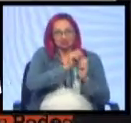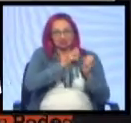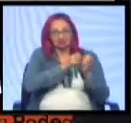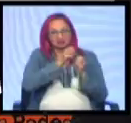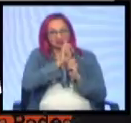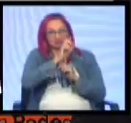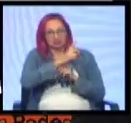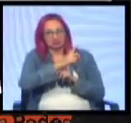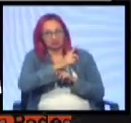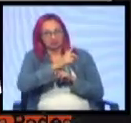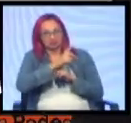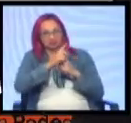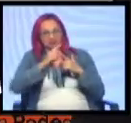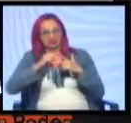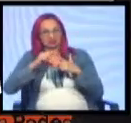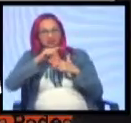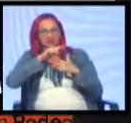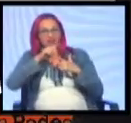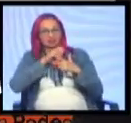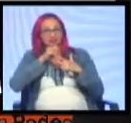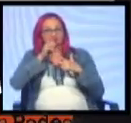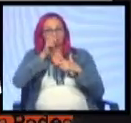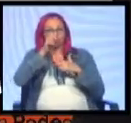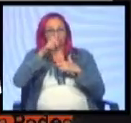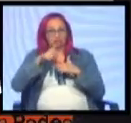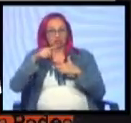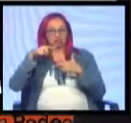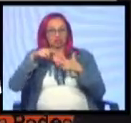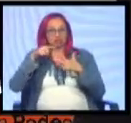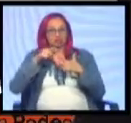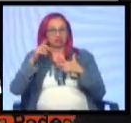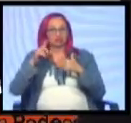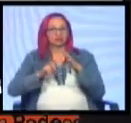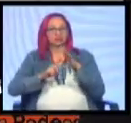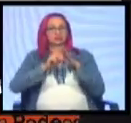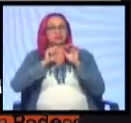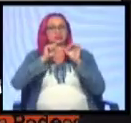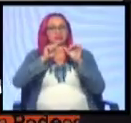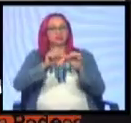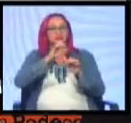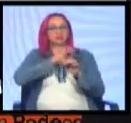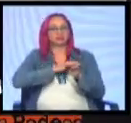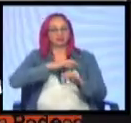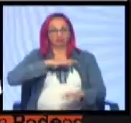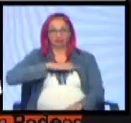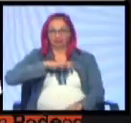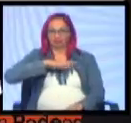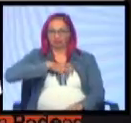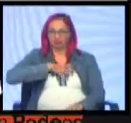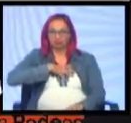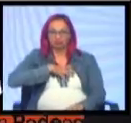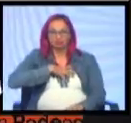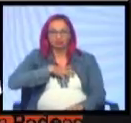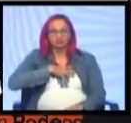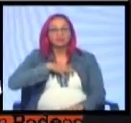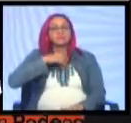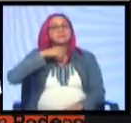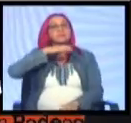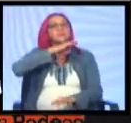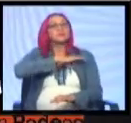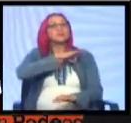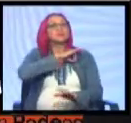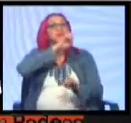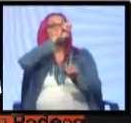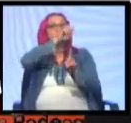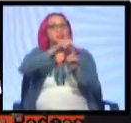organizaciones sociales, y esas organizaciones sociales persigan fines que no son con fines de lucro, ¿verdad? Fines que podemos llamar